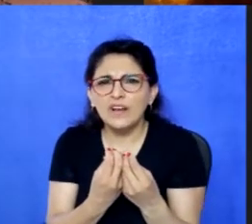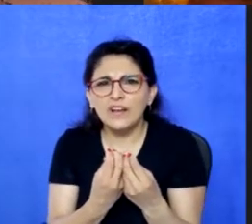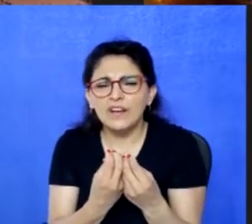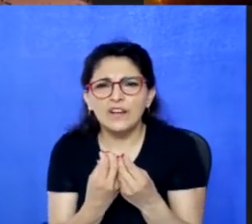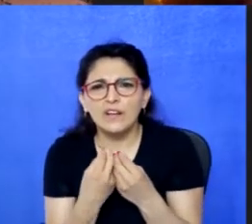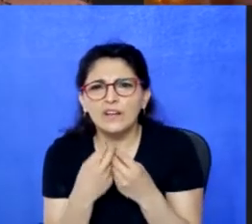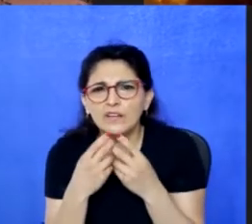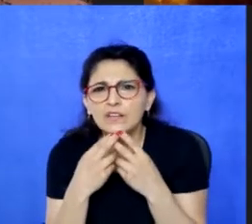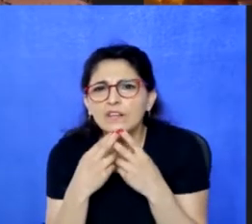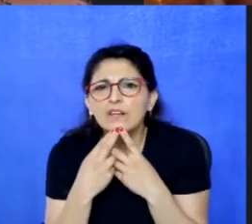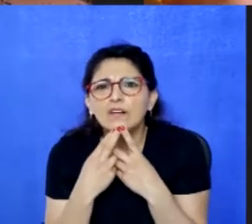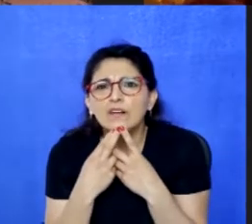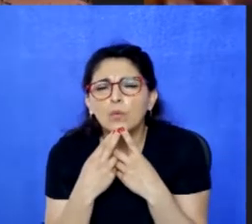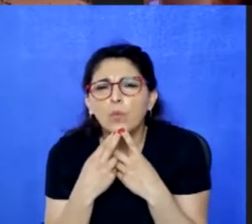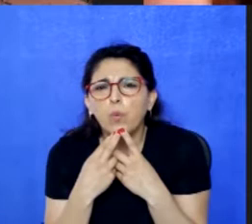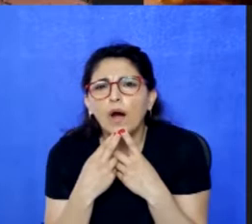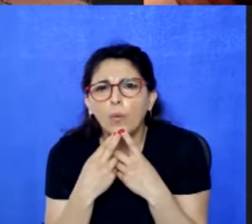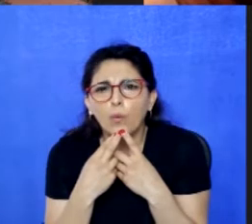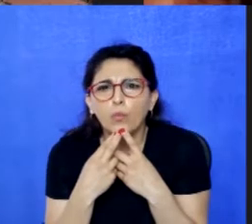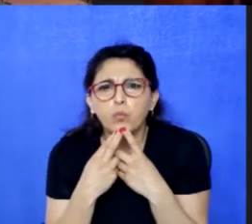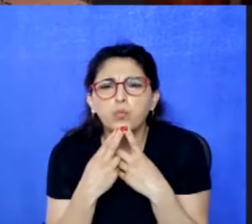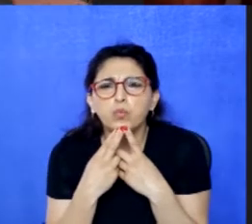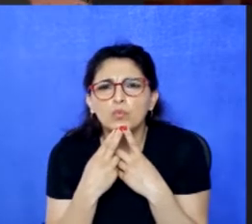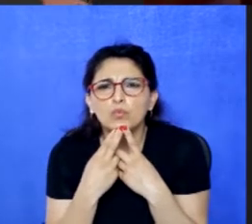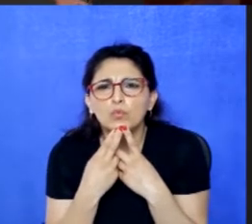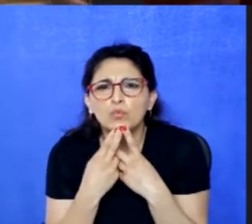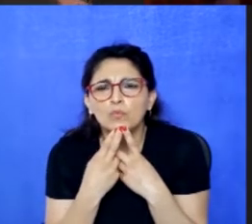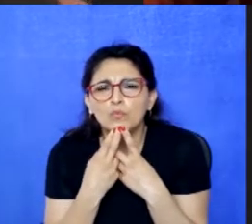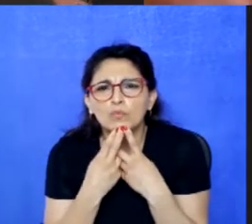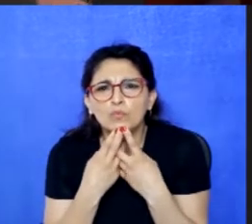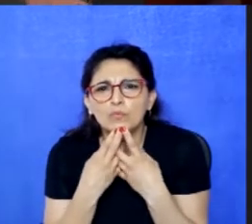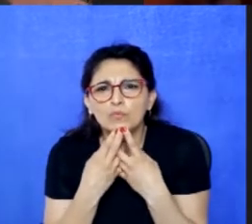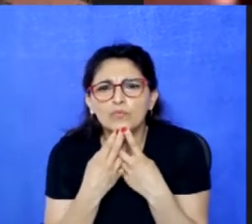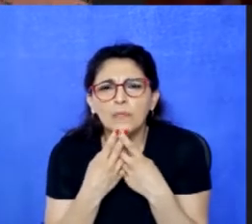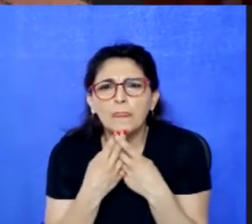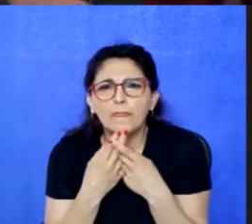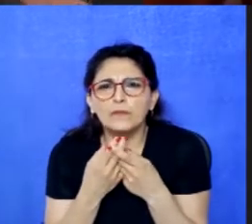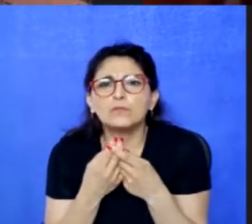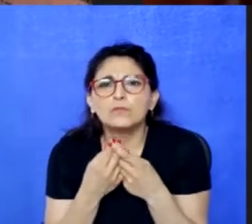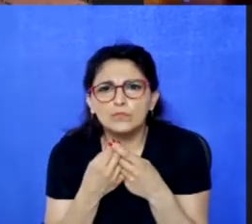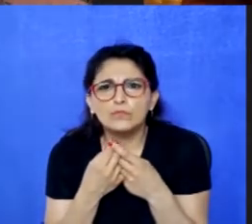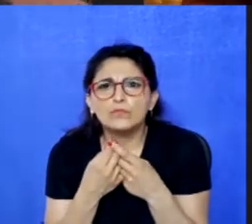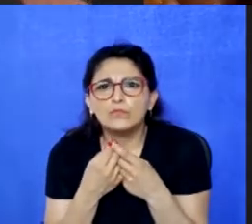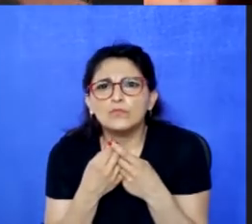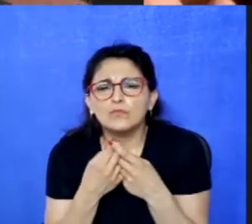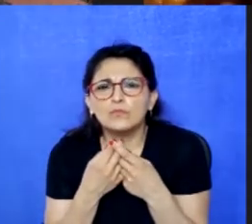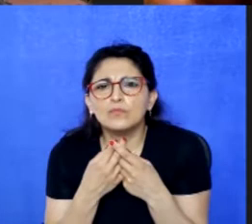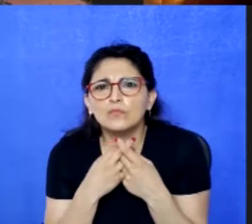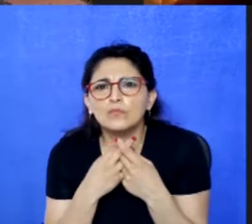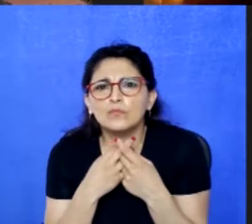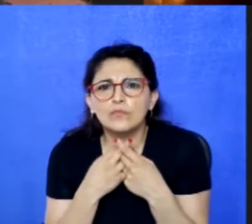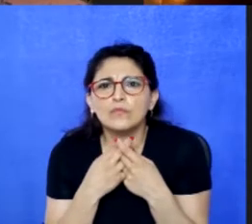Sí, esta es la locura. Imagínate que pues, todo vamos abajo para comer esta, entre comillas,